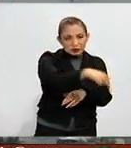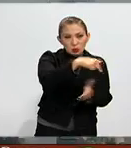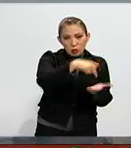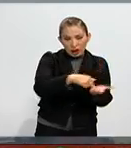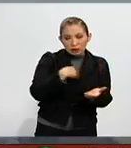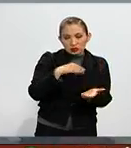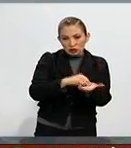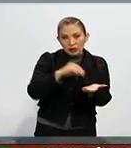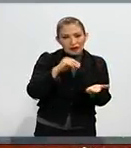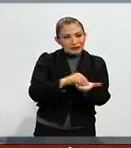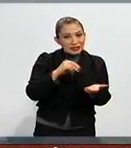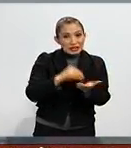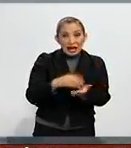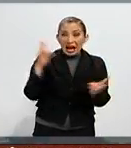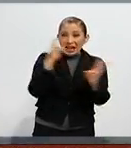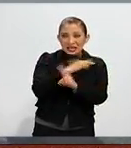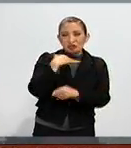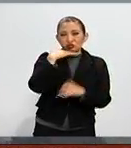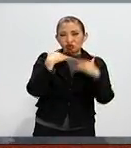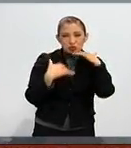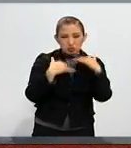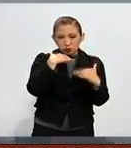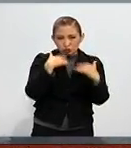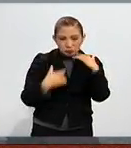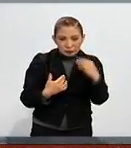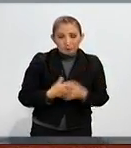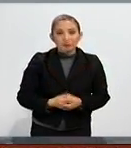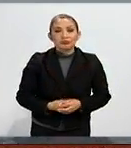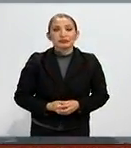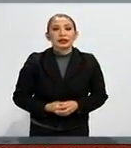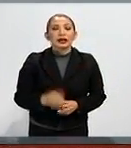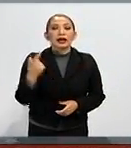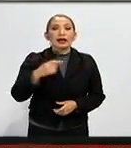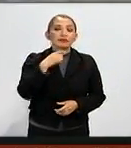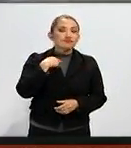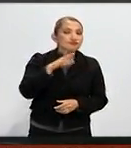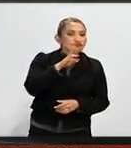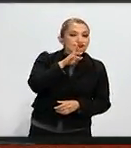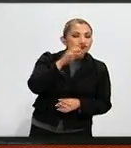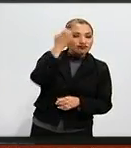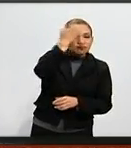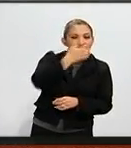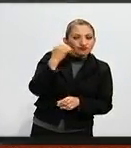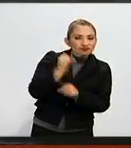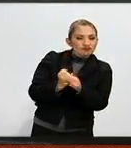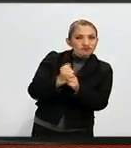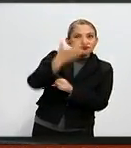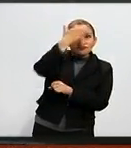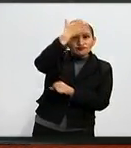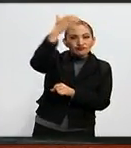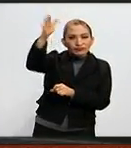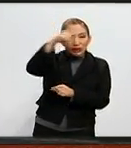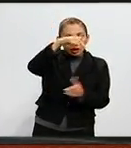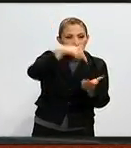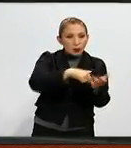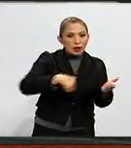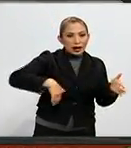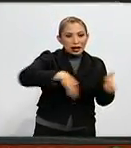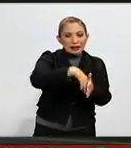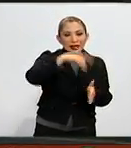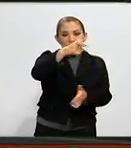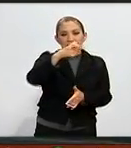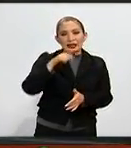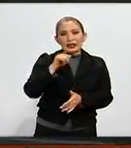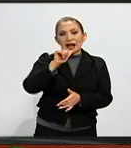no alcanzan niveles satisfactorios en la concentración de contaminantes. De acuerdo con el sistema de monitoreo atmosférico, la estación ubicada en